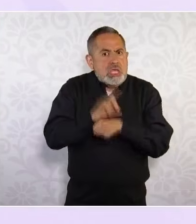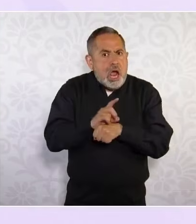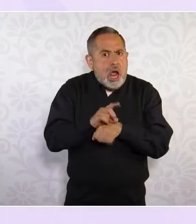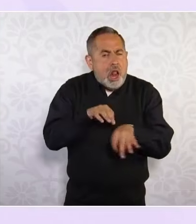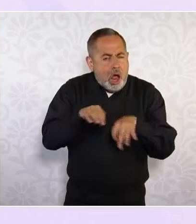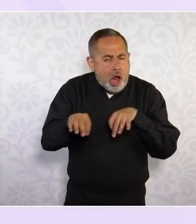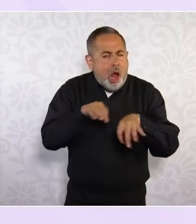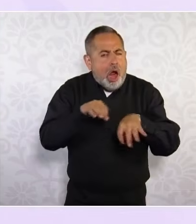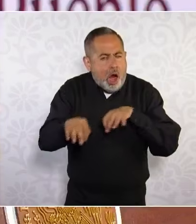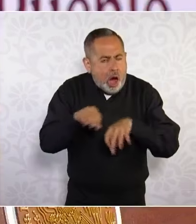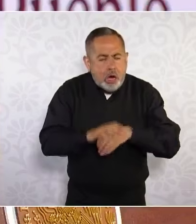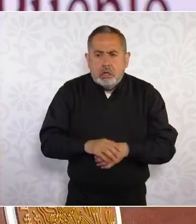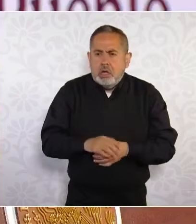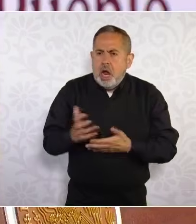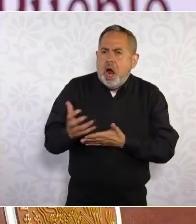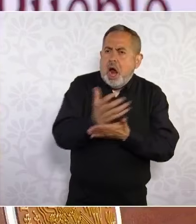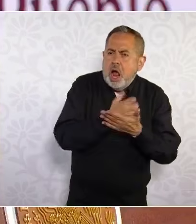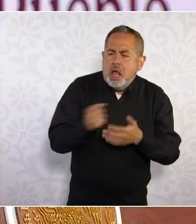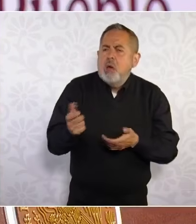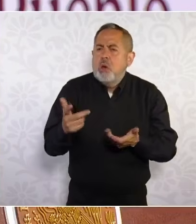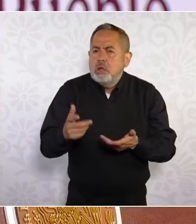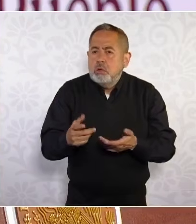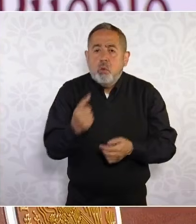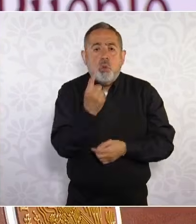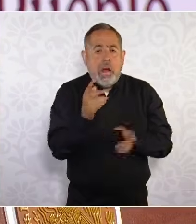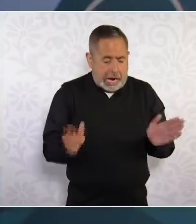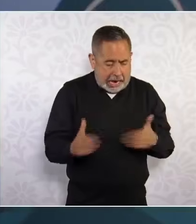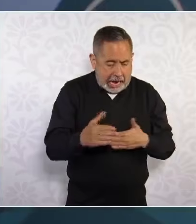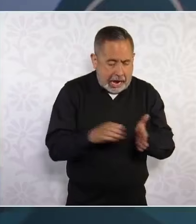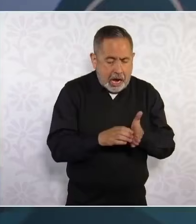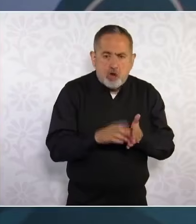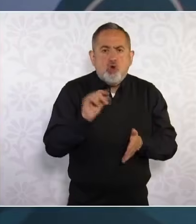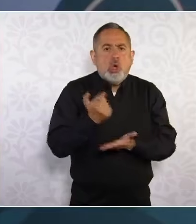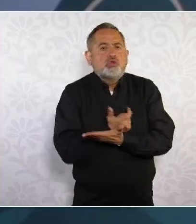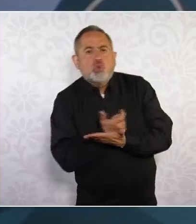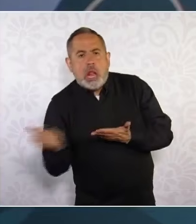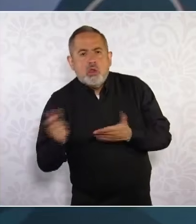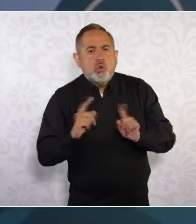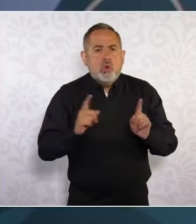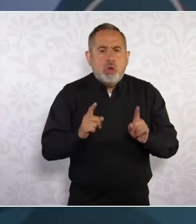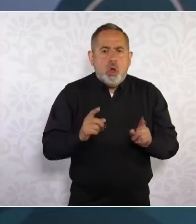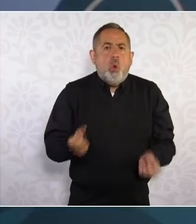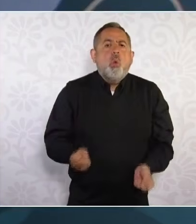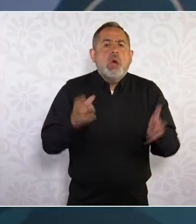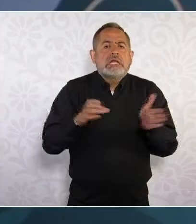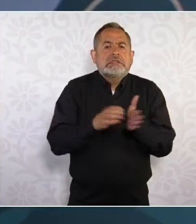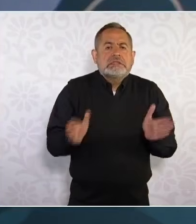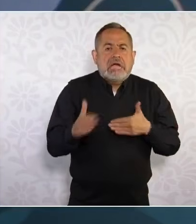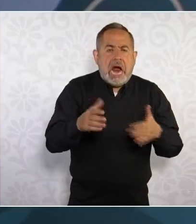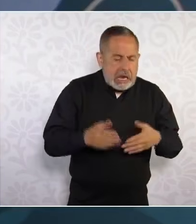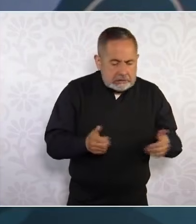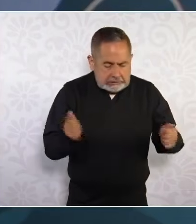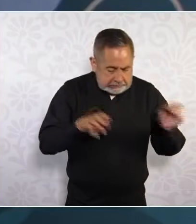Y ganan por caja, no ganan un salario. Y muchos de ellos no